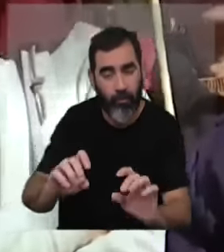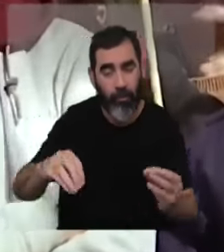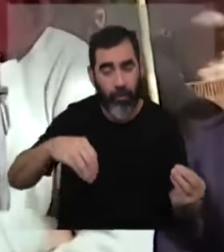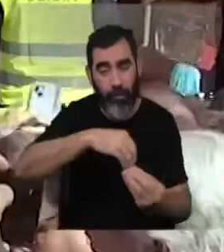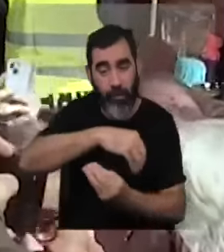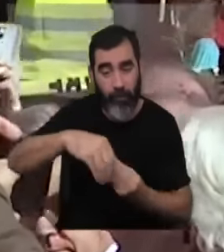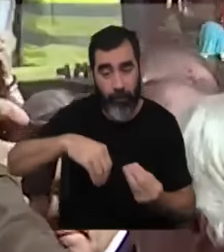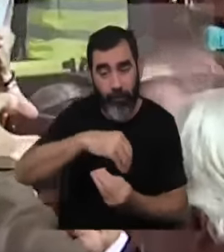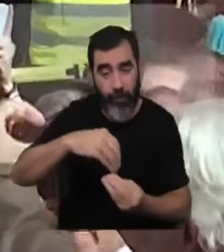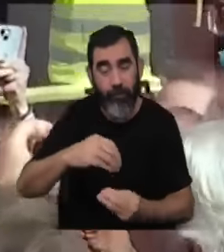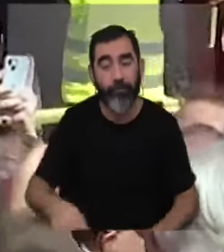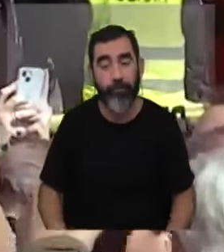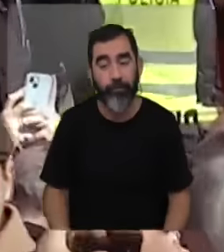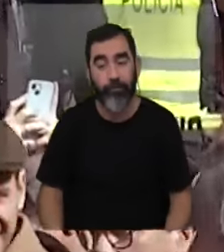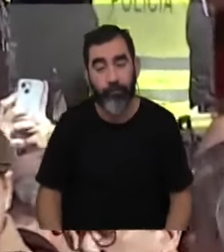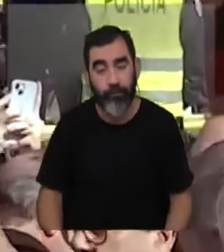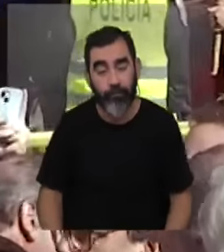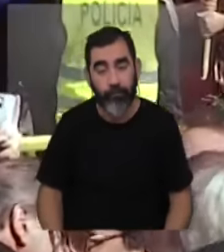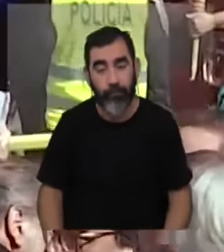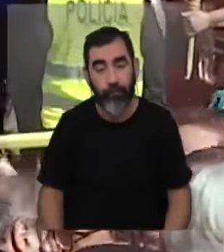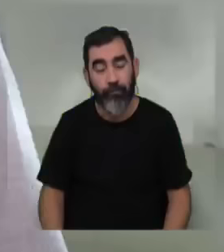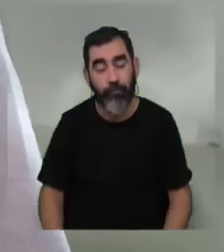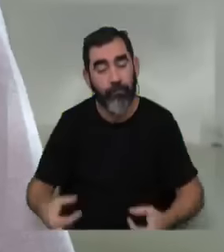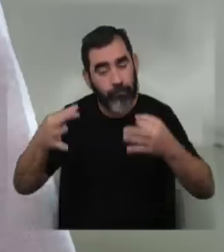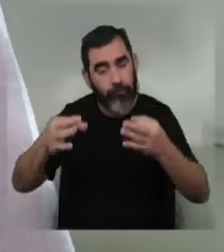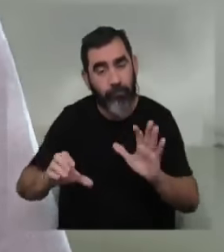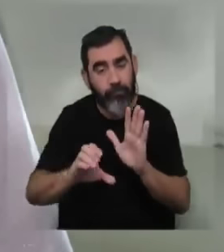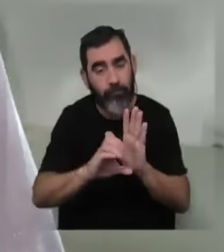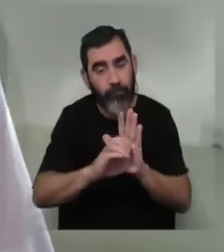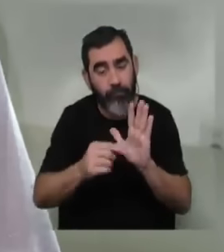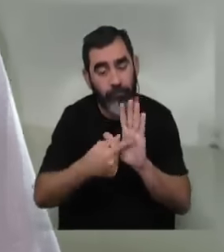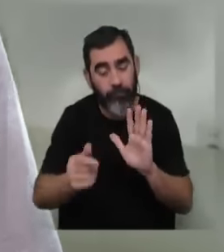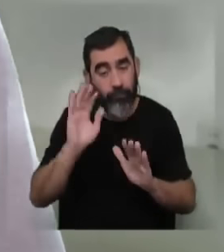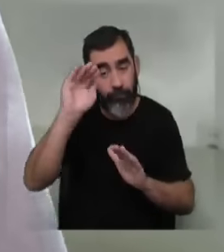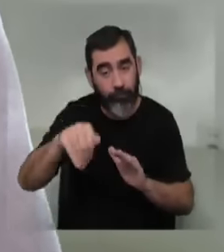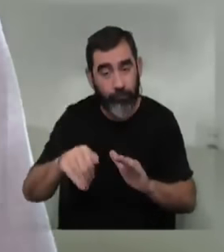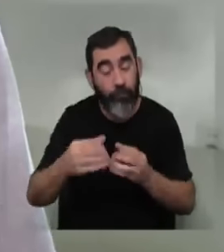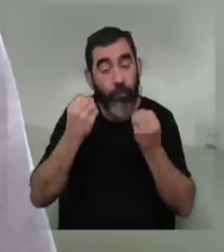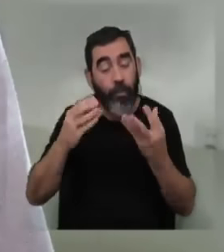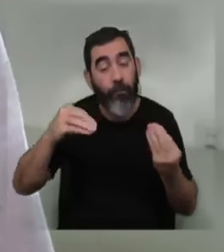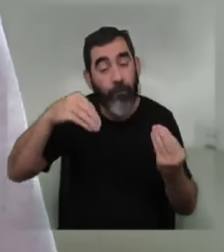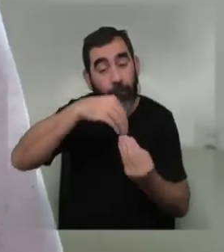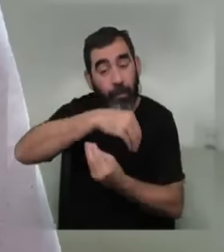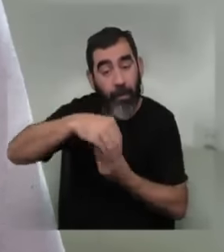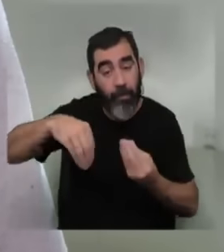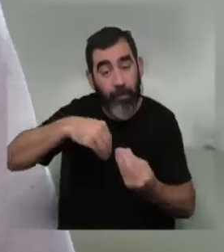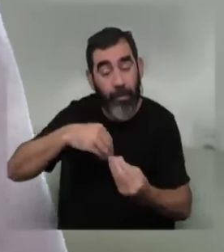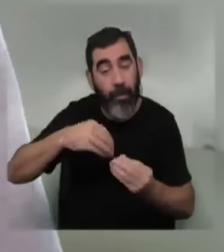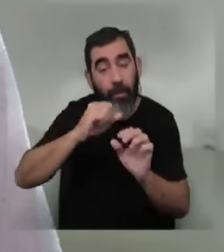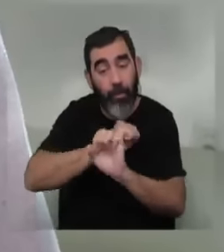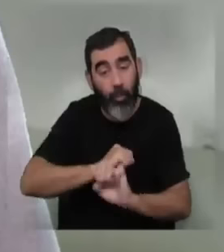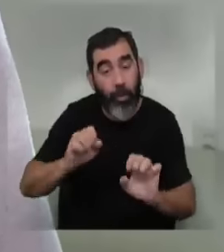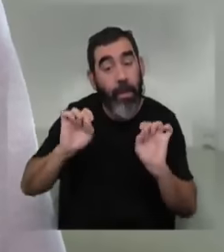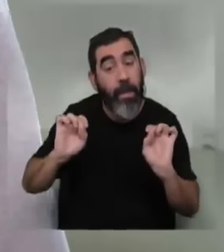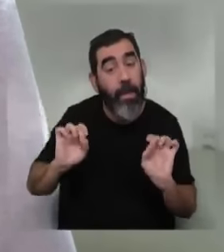la de la familia heterosexual que es la que consagra nuestra Constitución de la República Por qué Porque es la familia que tiene la capacidad